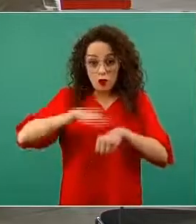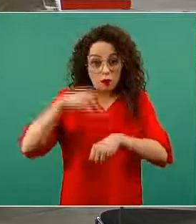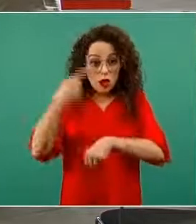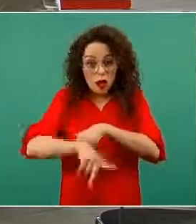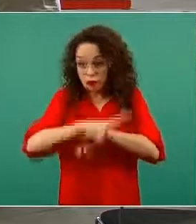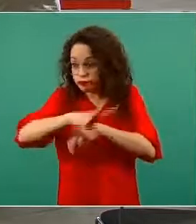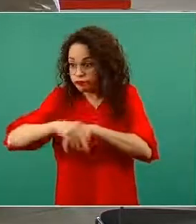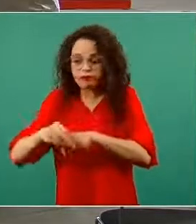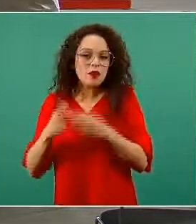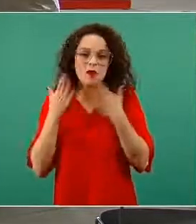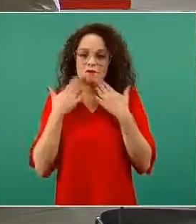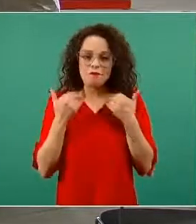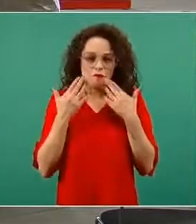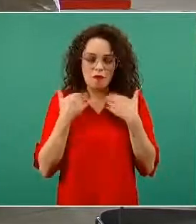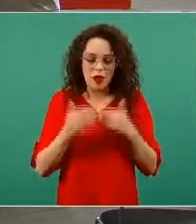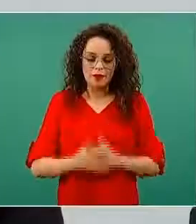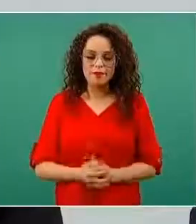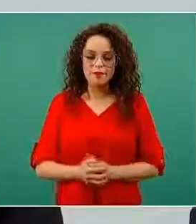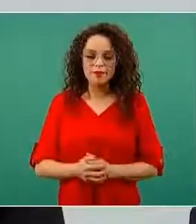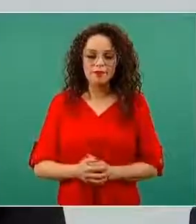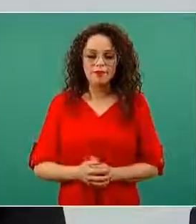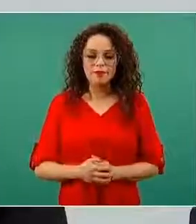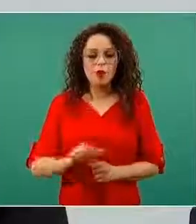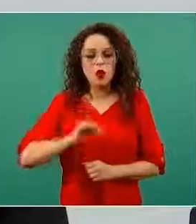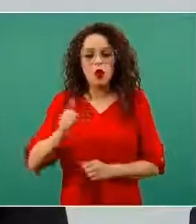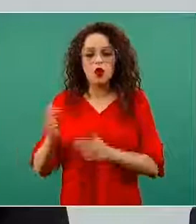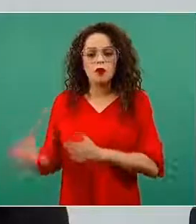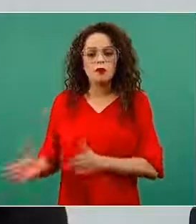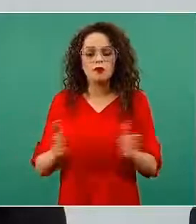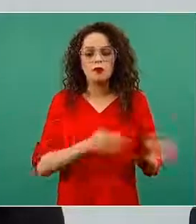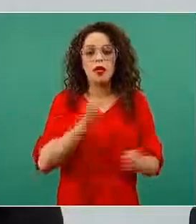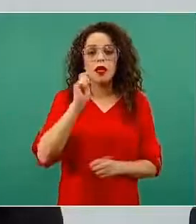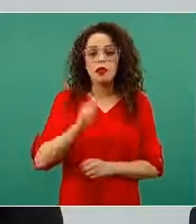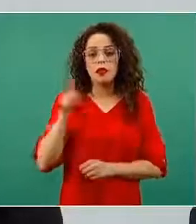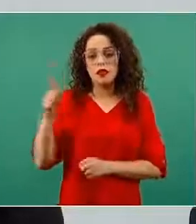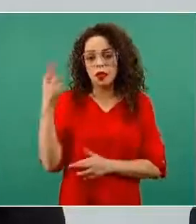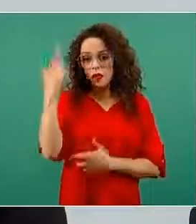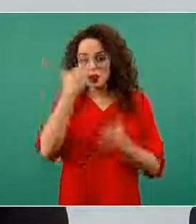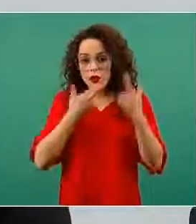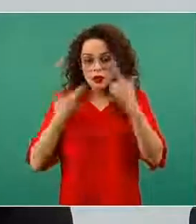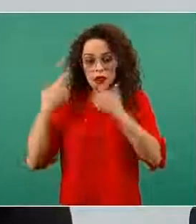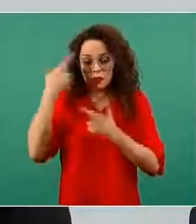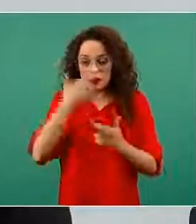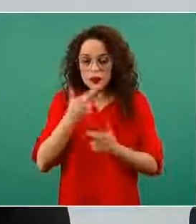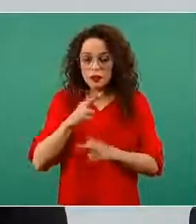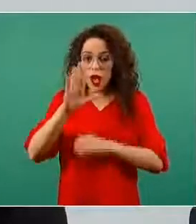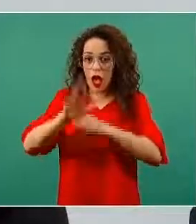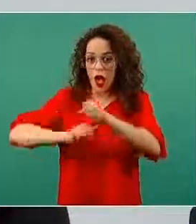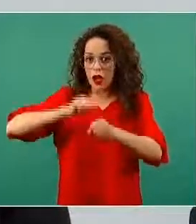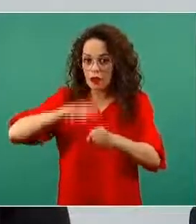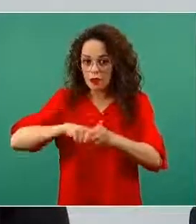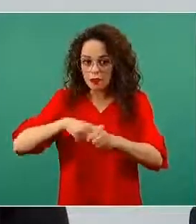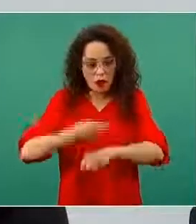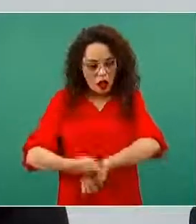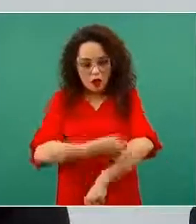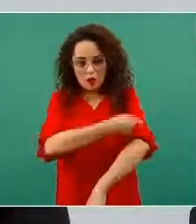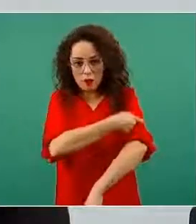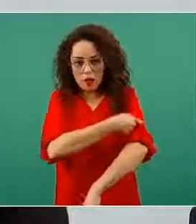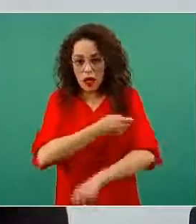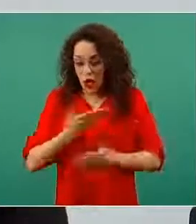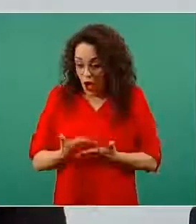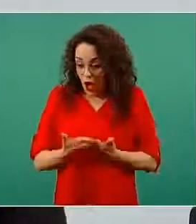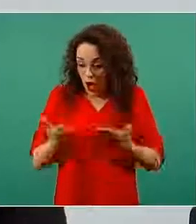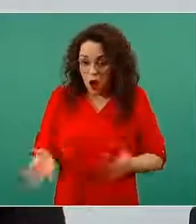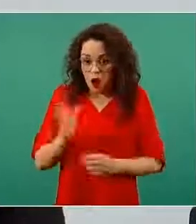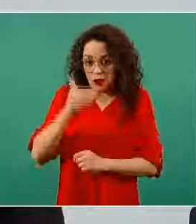Por otro lado, el modelaje que se ha hecho en modelos animales del tipo de vacunas, en donde se sabe hasta ahora que